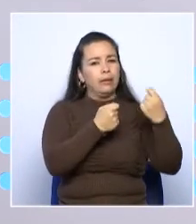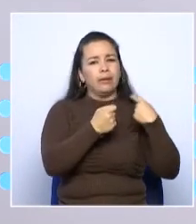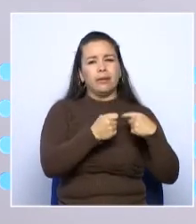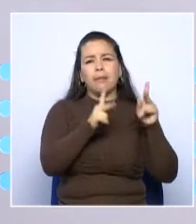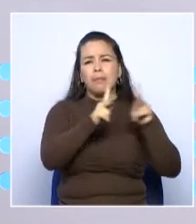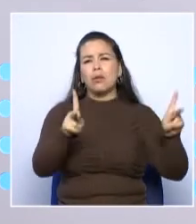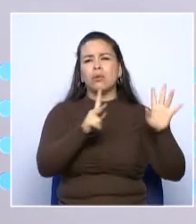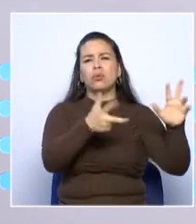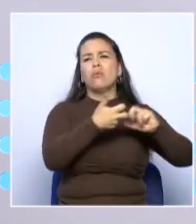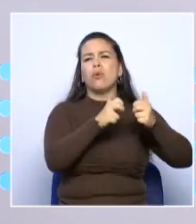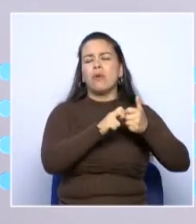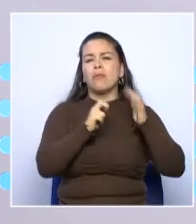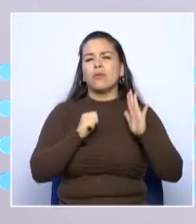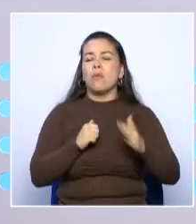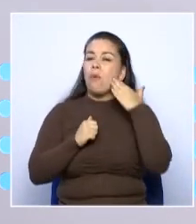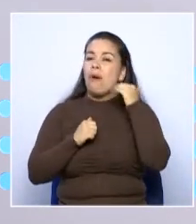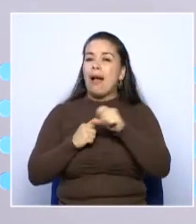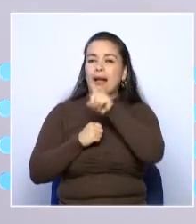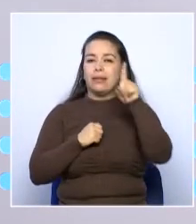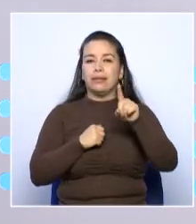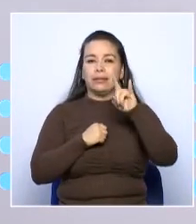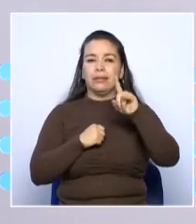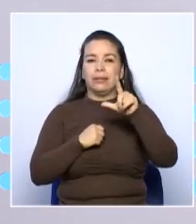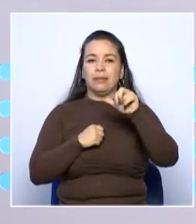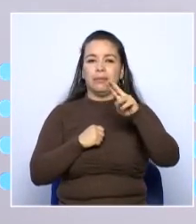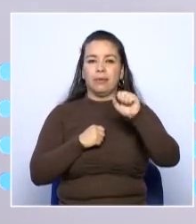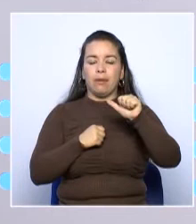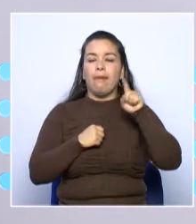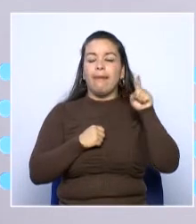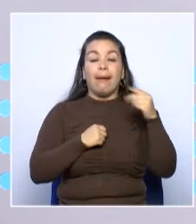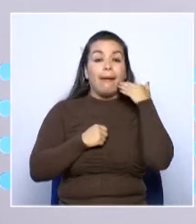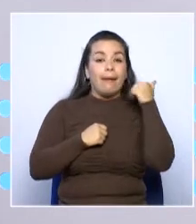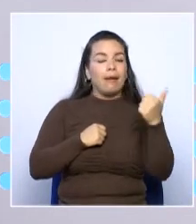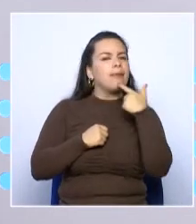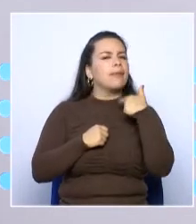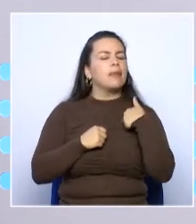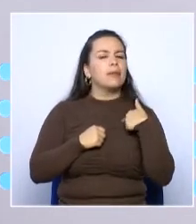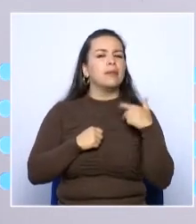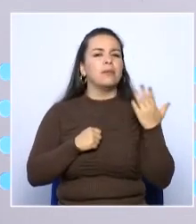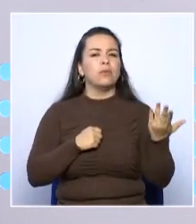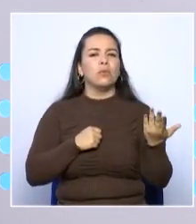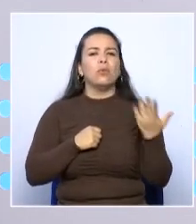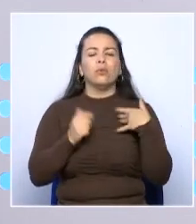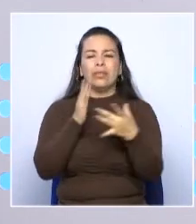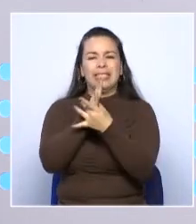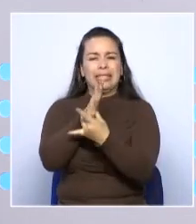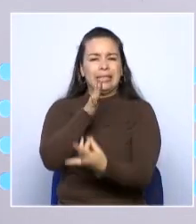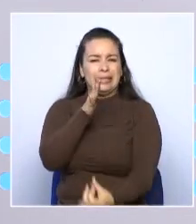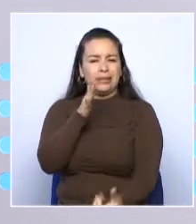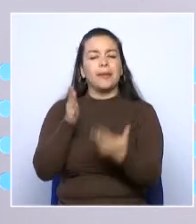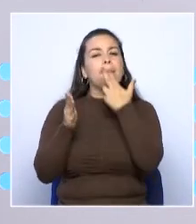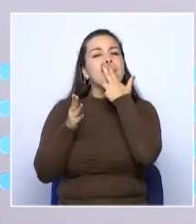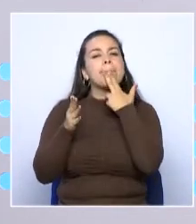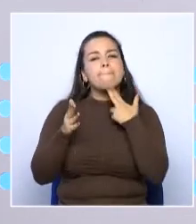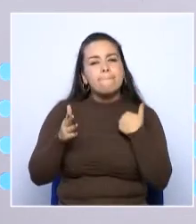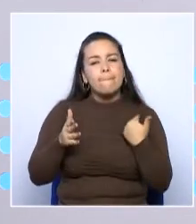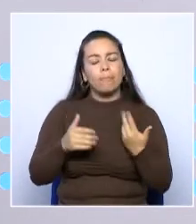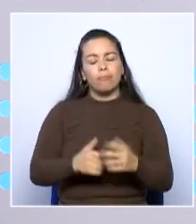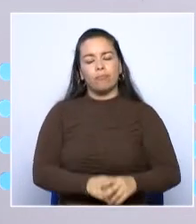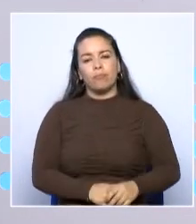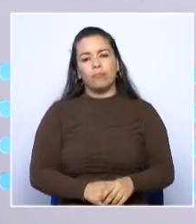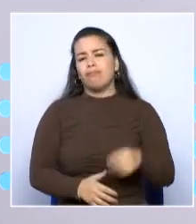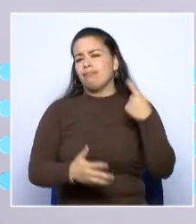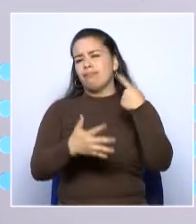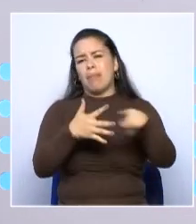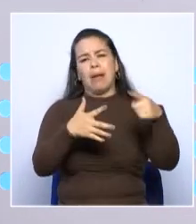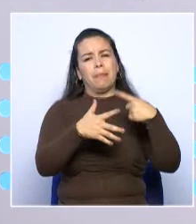con problemas como Silvia Mejía Gómez, que pregunta sobre colesterol y triglicérido. En